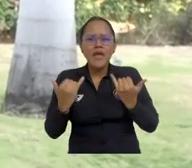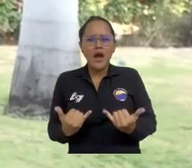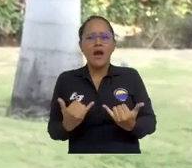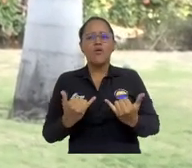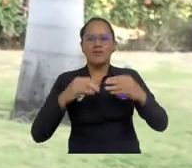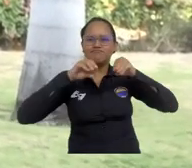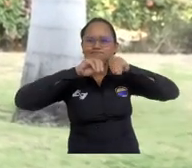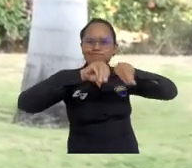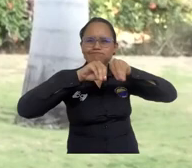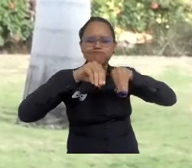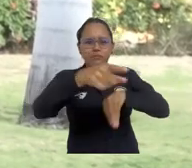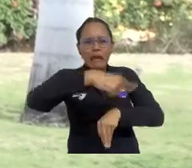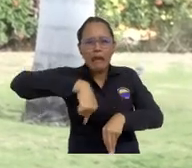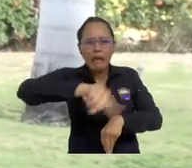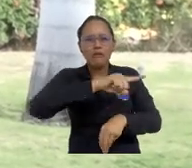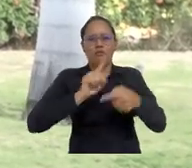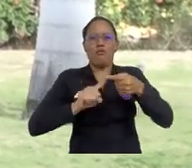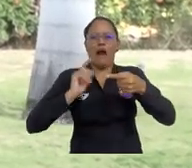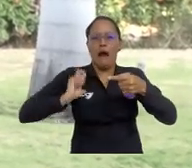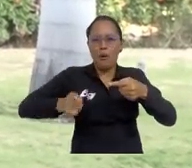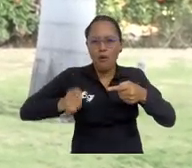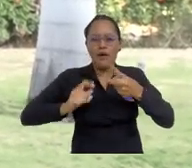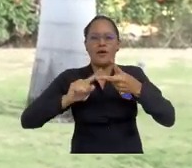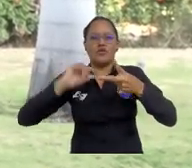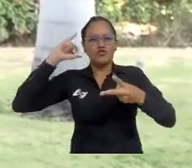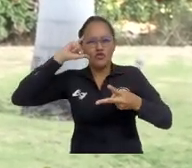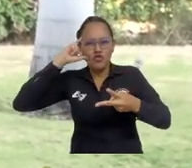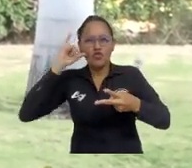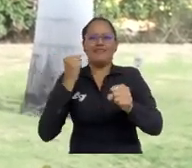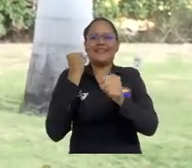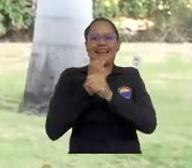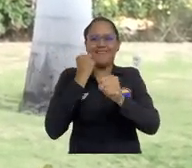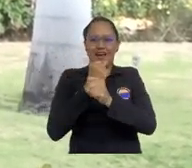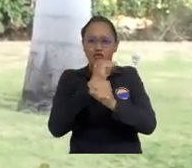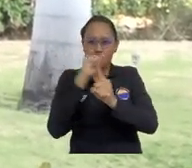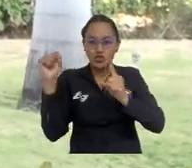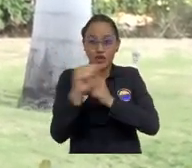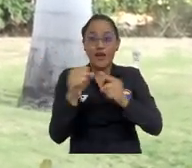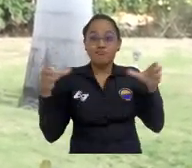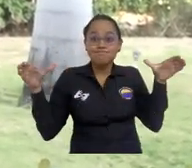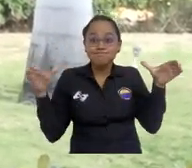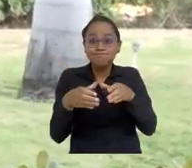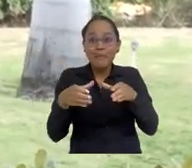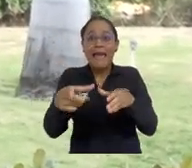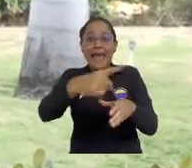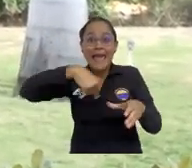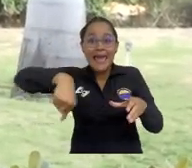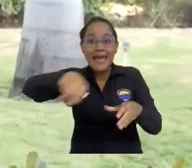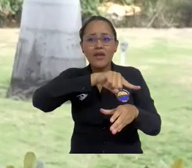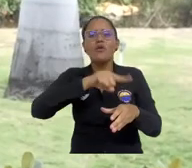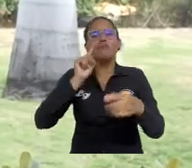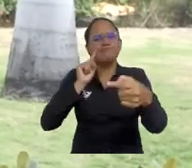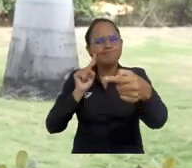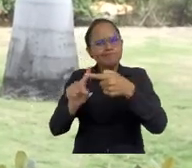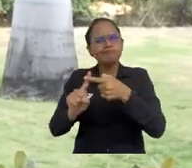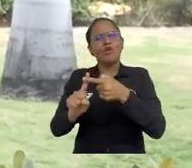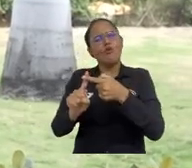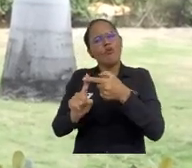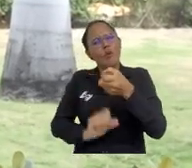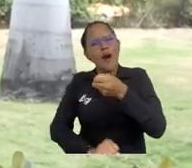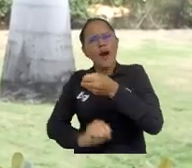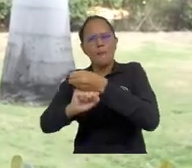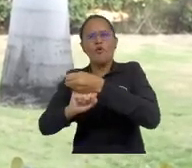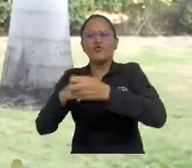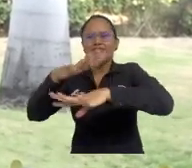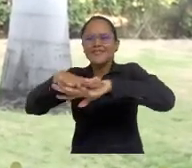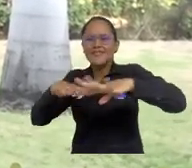Quienes están formando como abogados, como psicólogos, como trabajadores sociales, equipos interdisciplinarios que ayuden en